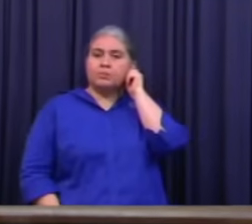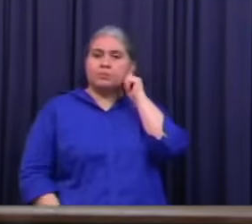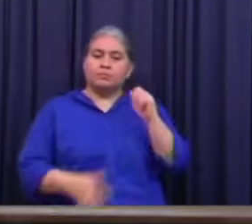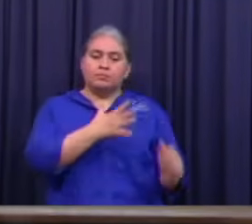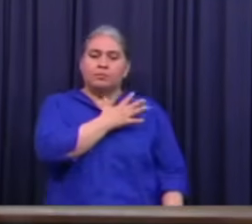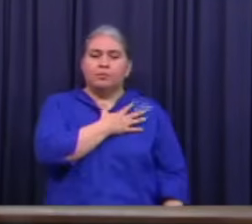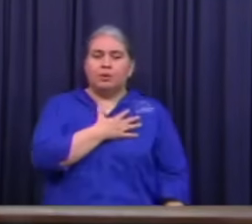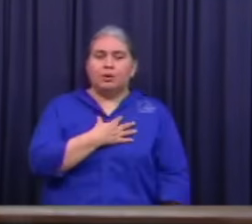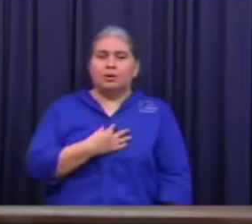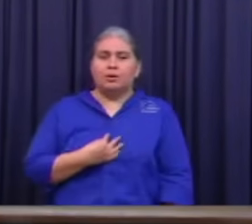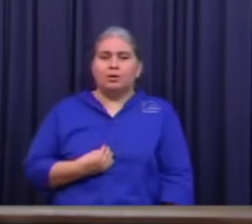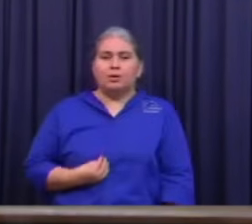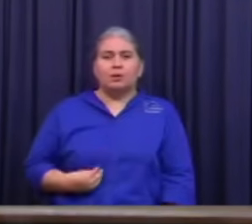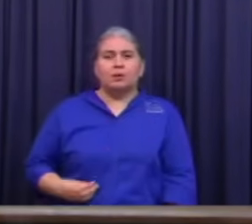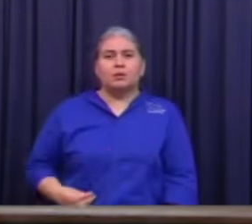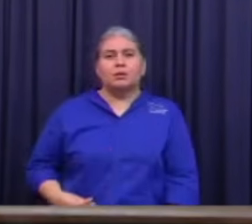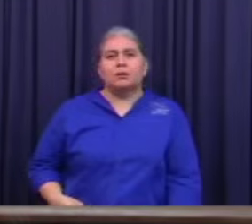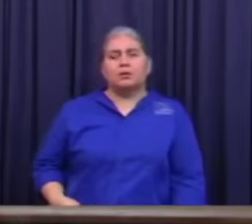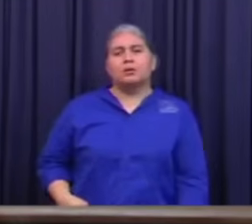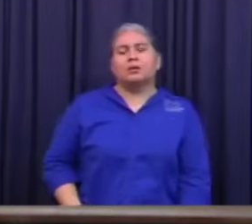tristeza ya